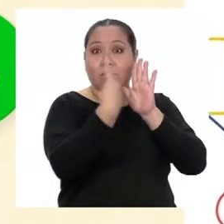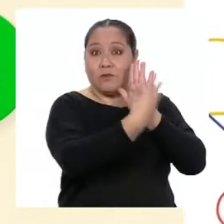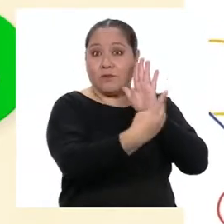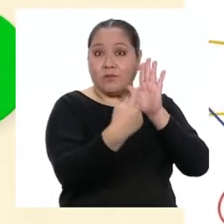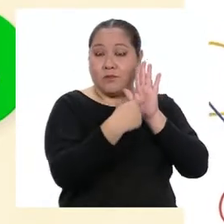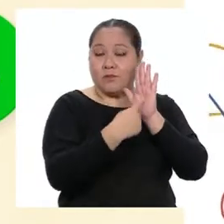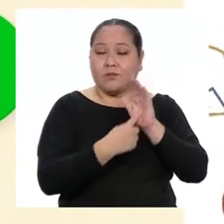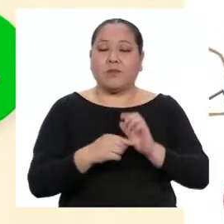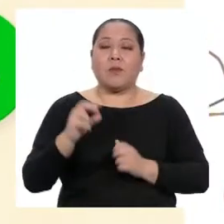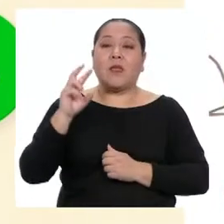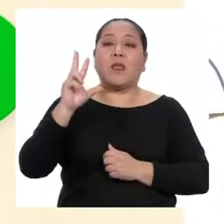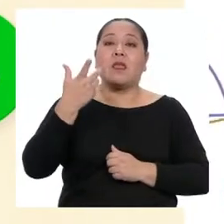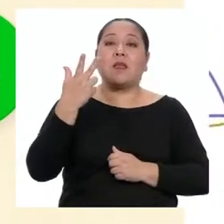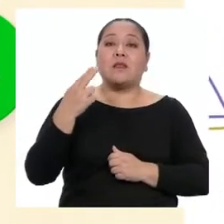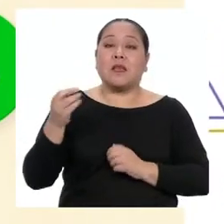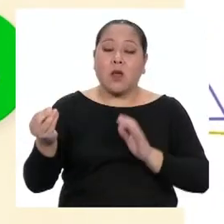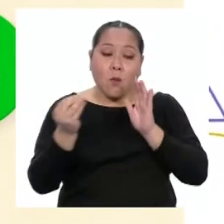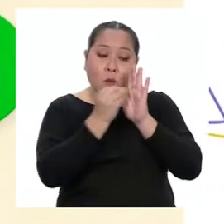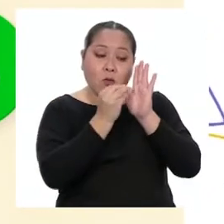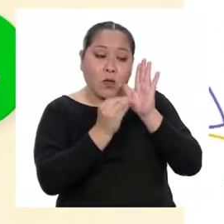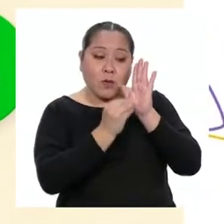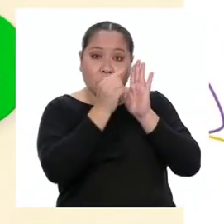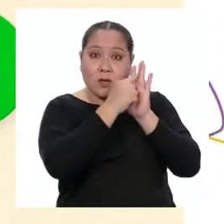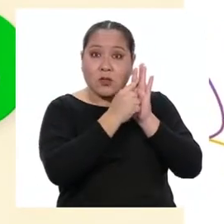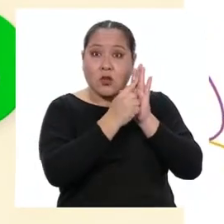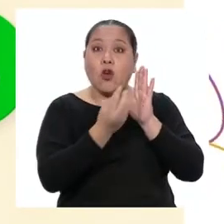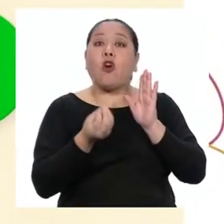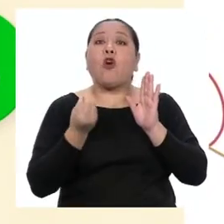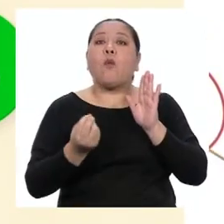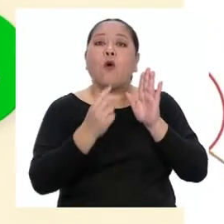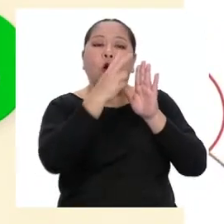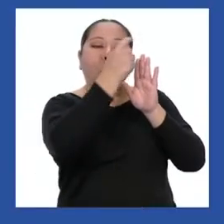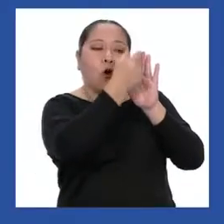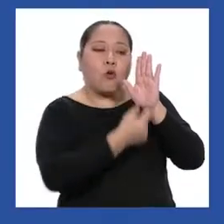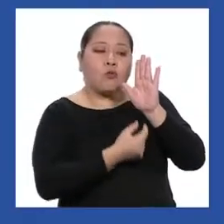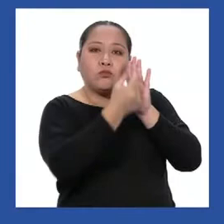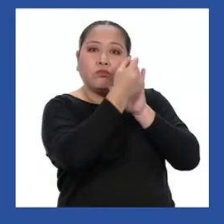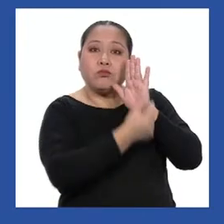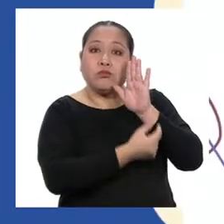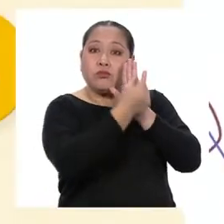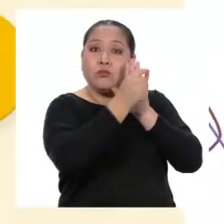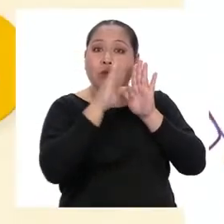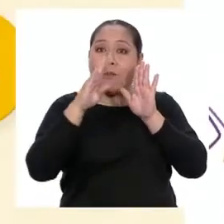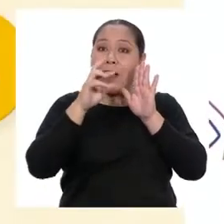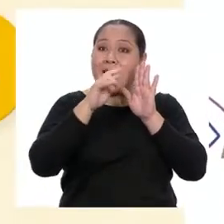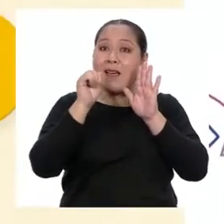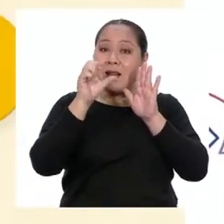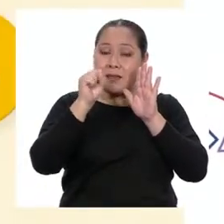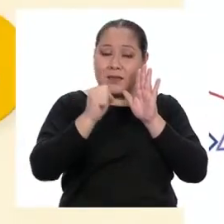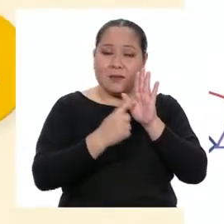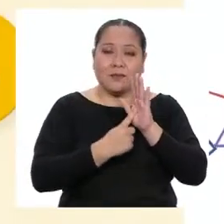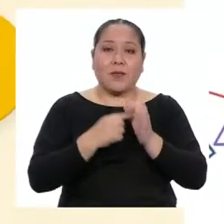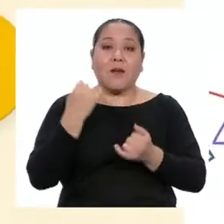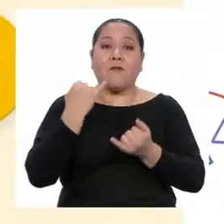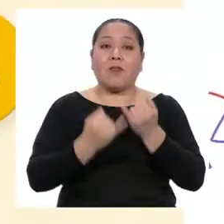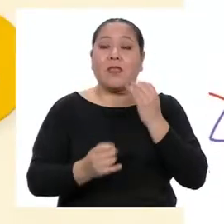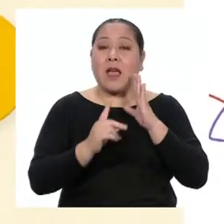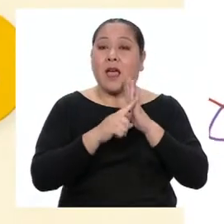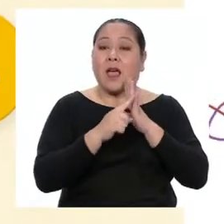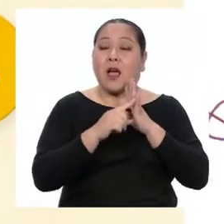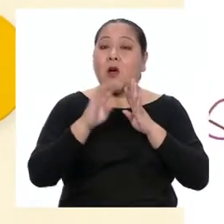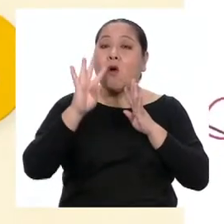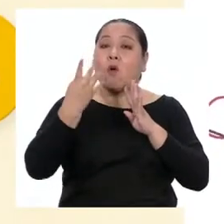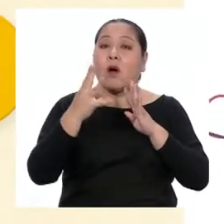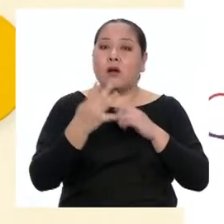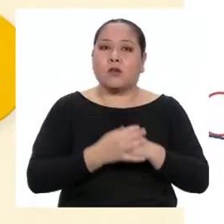Tercero, representaremos estos datos mediante gráficos de barras. Por último, determinaremos la